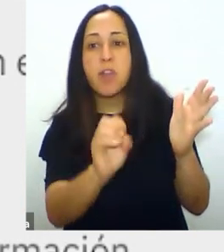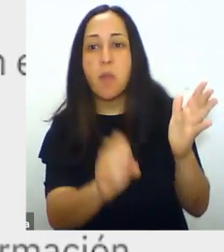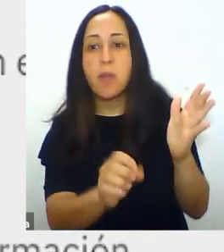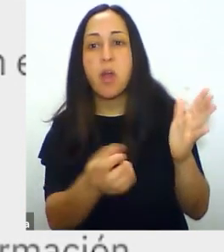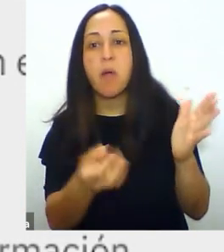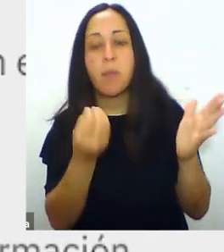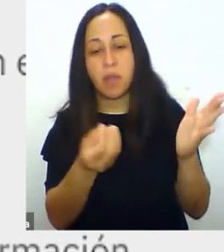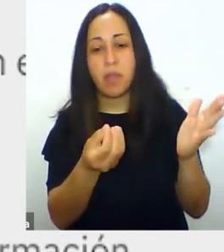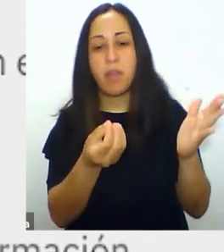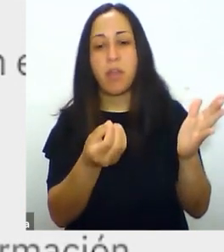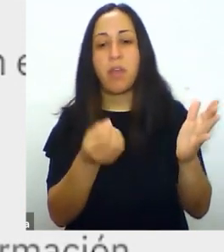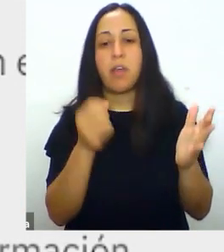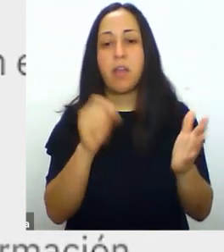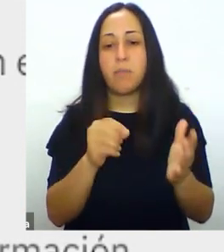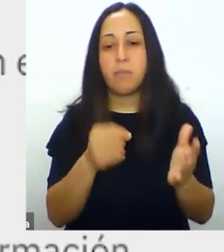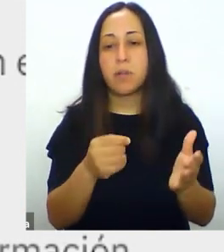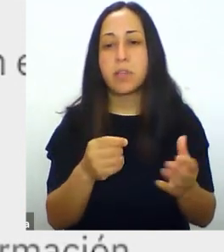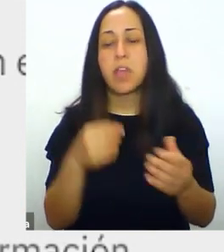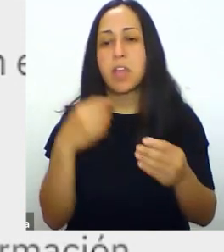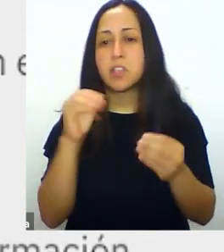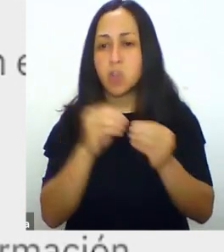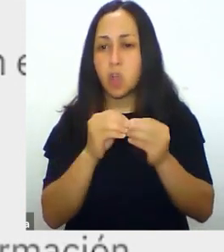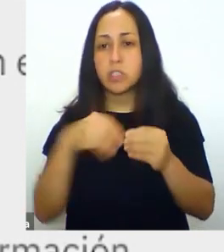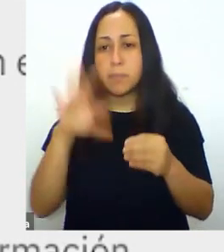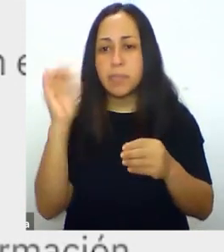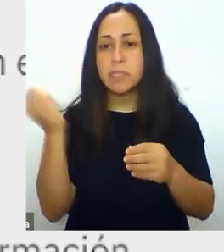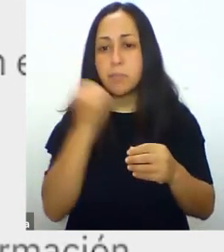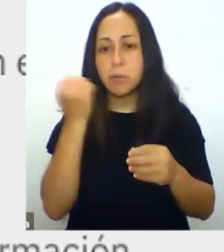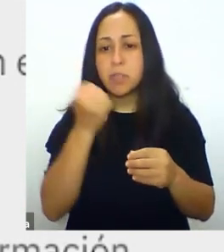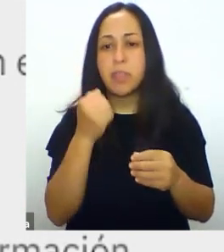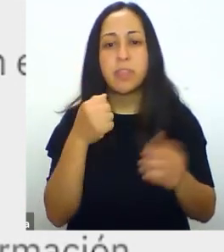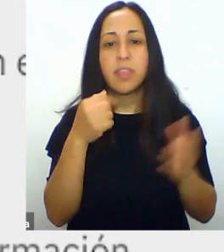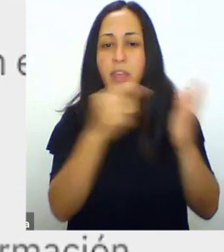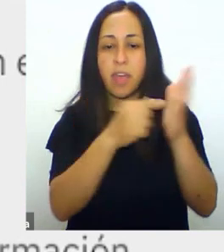de violencia, porque una de las cosas más importantes